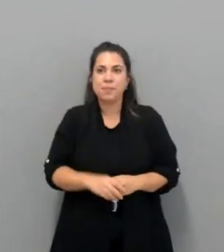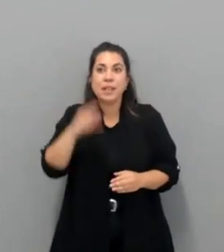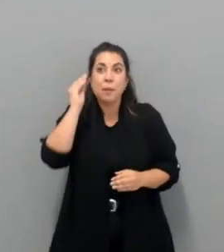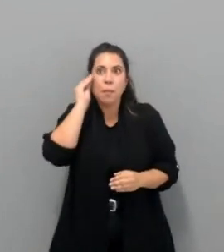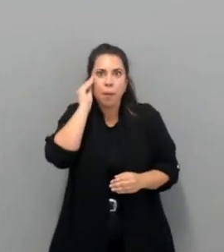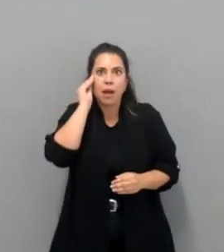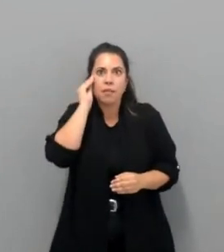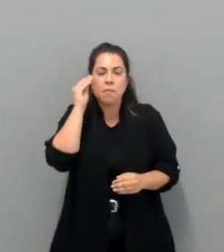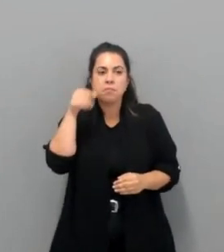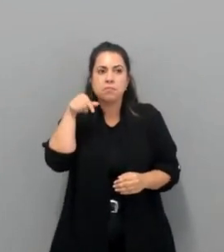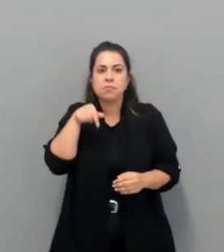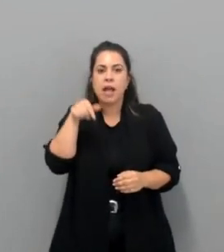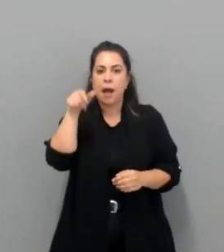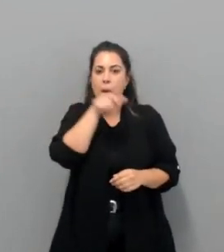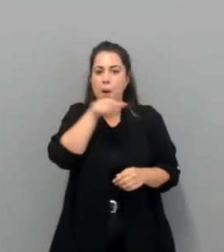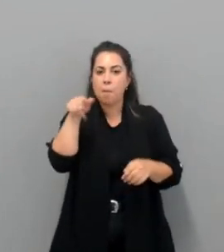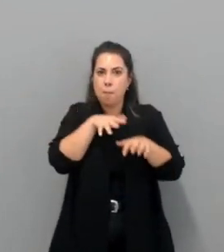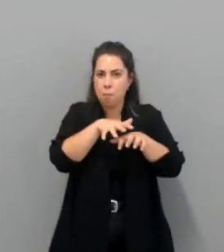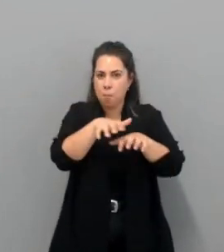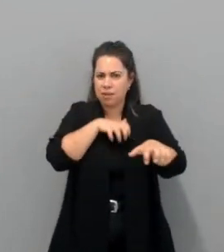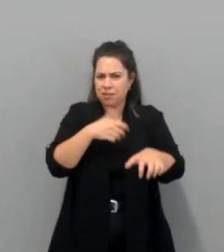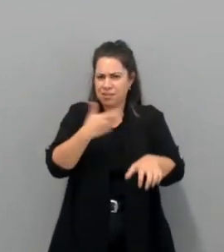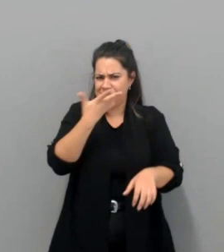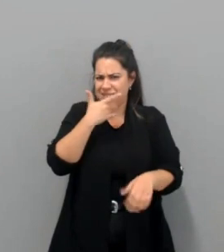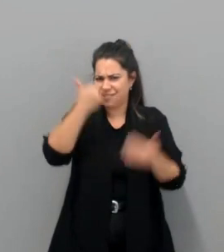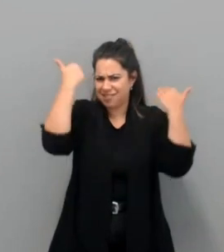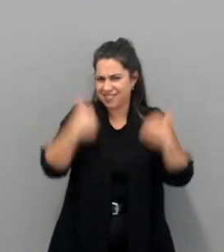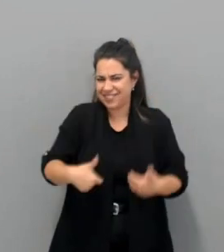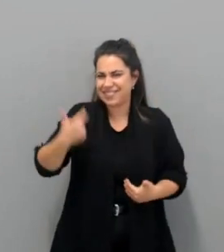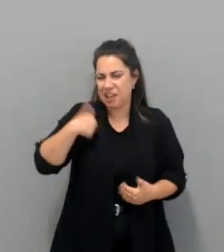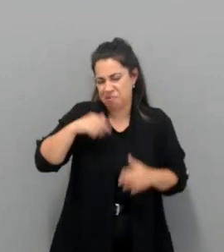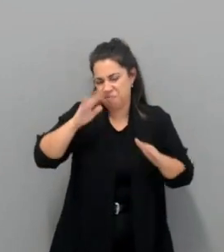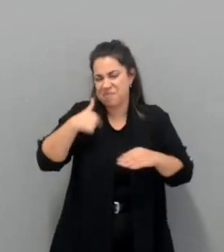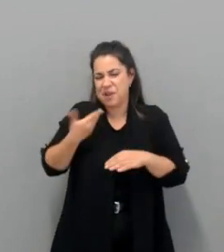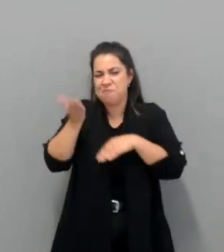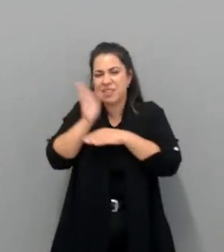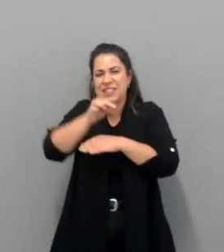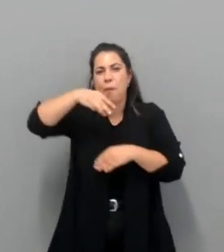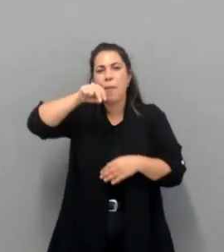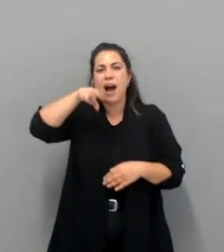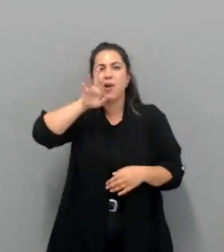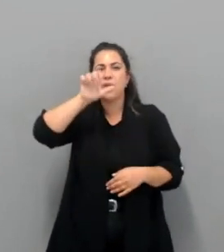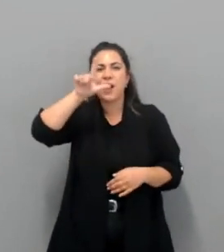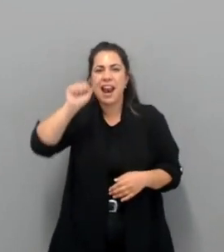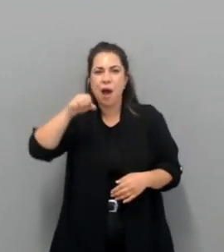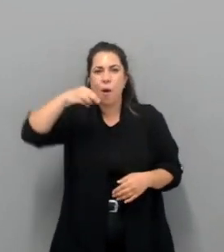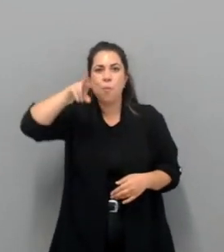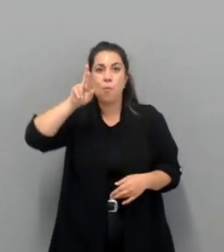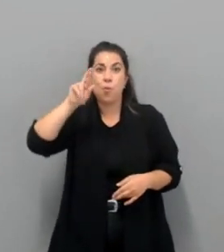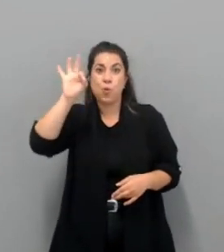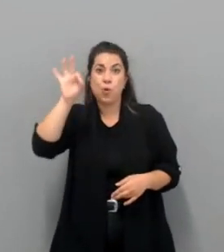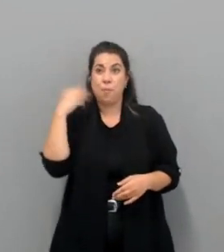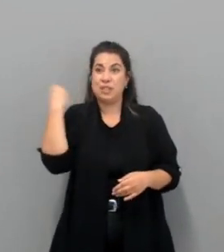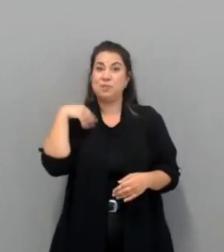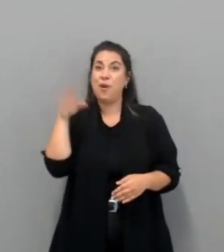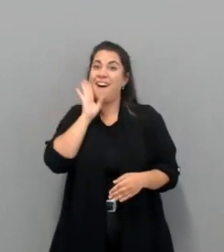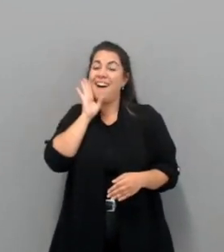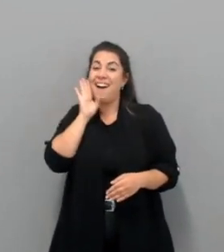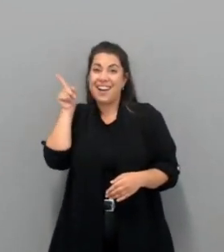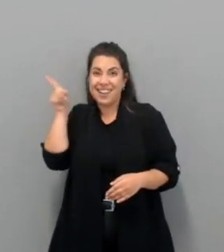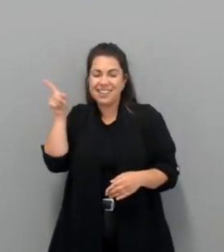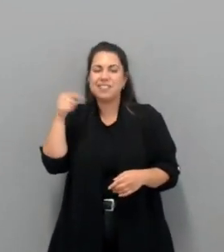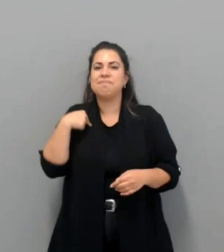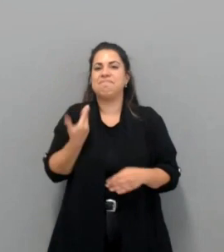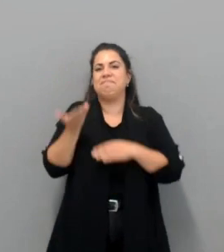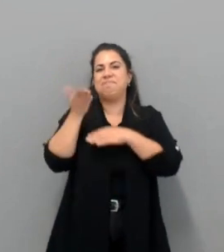gran parte de los que hoy estamos aquí me conocéis, pero me presento, soy Manuela Muro, como me ha presentado Ángeles, vuestra presidenta